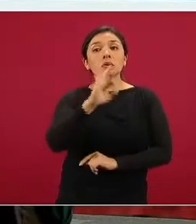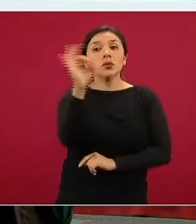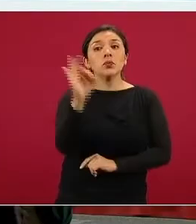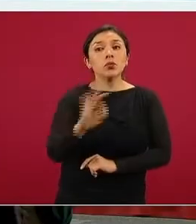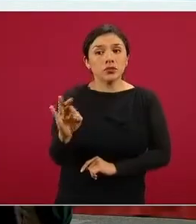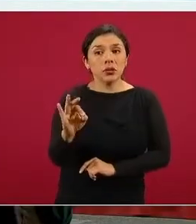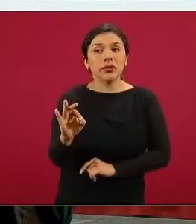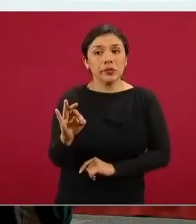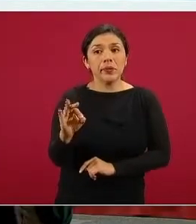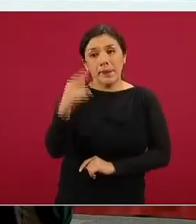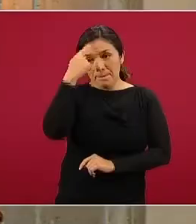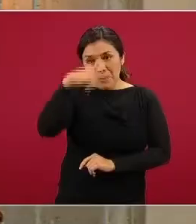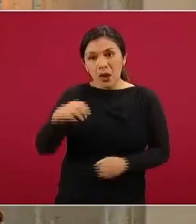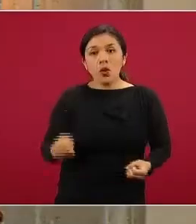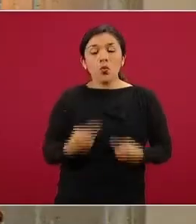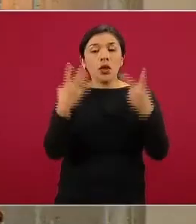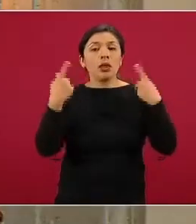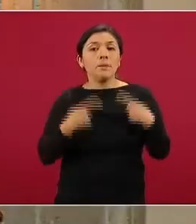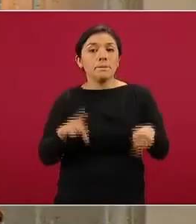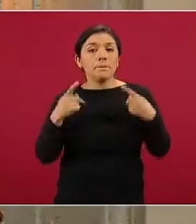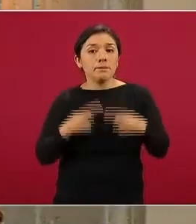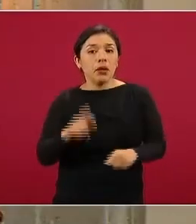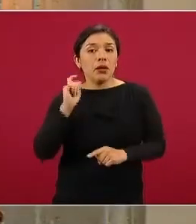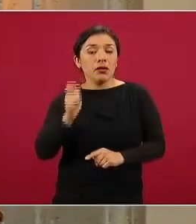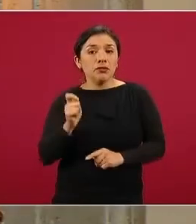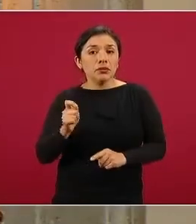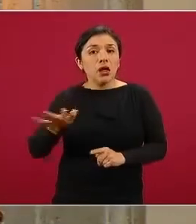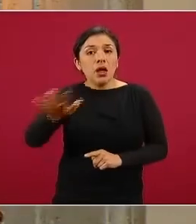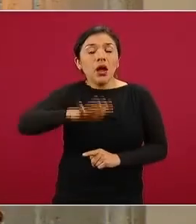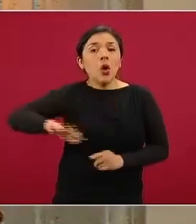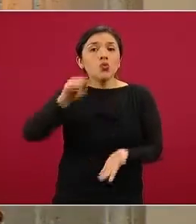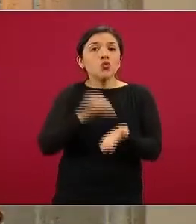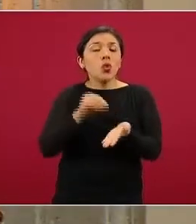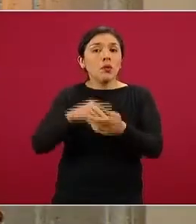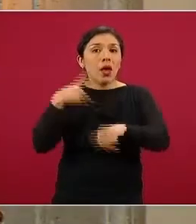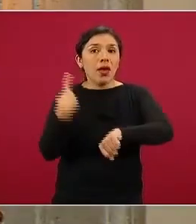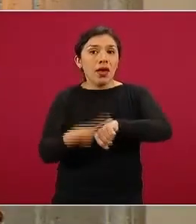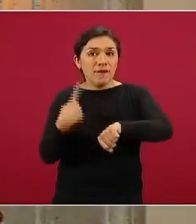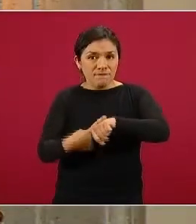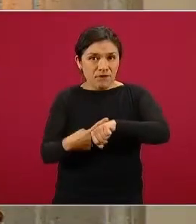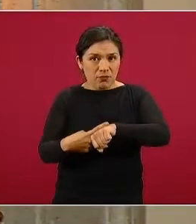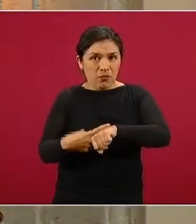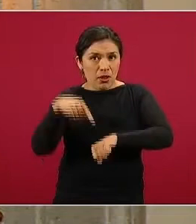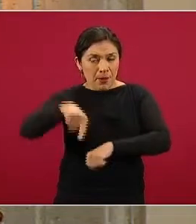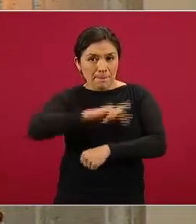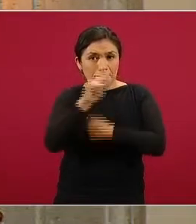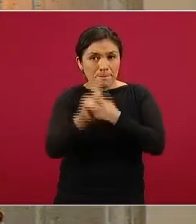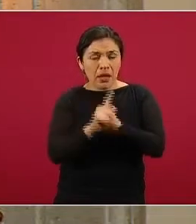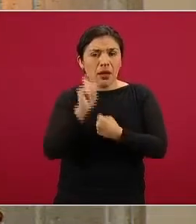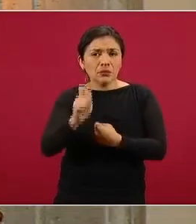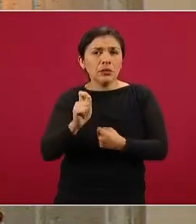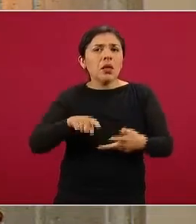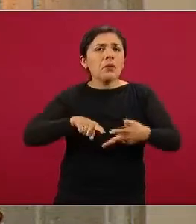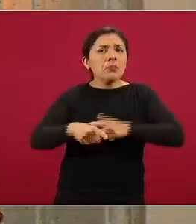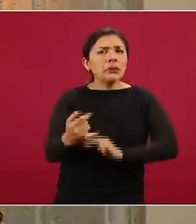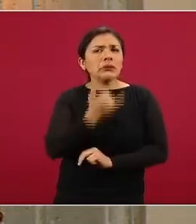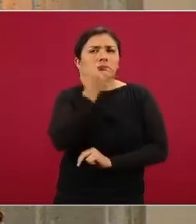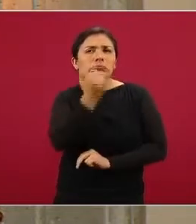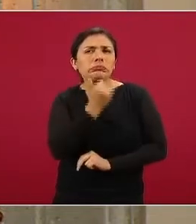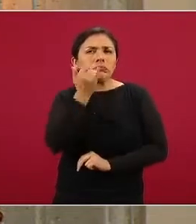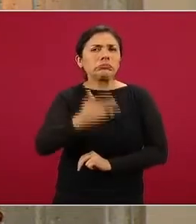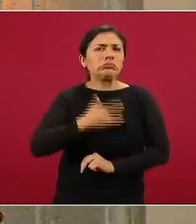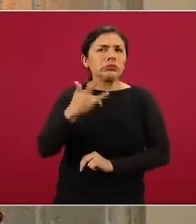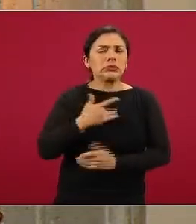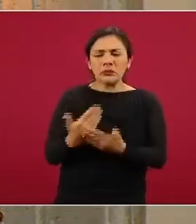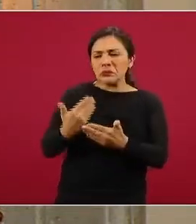4% la proporción de personas que conforman la epidemia activa en el país, personas que han iniciado con signos y síntomas